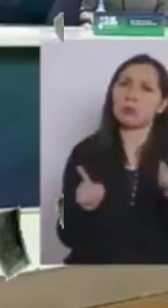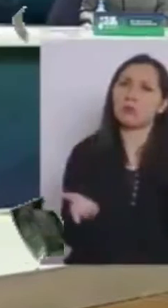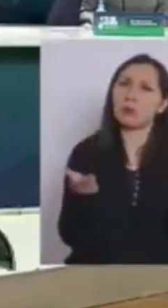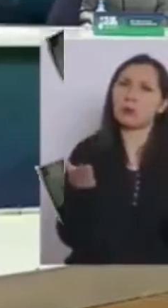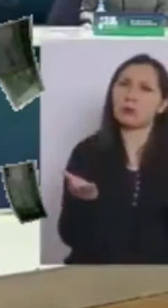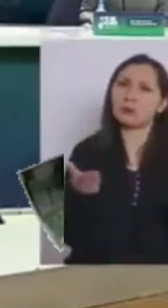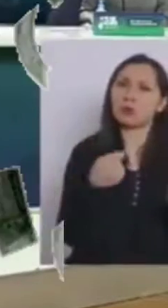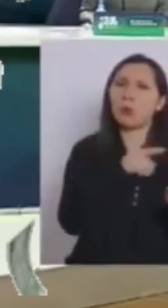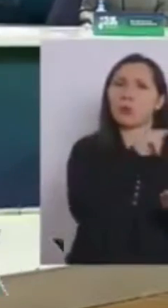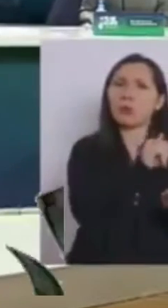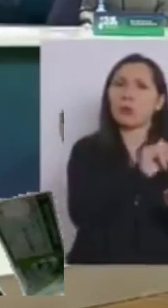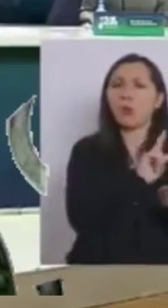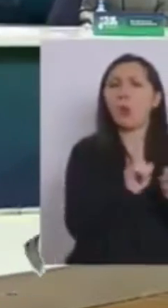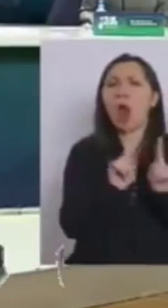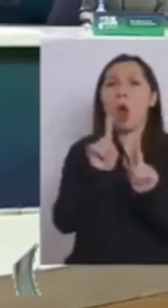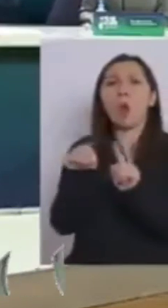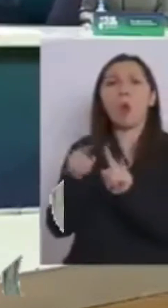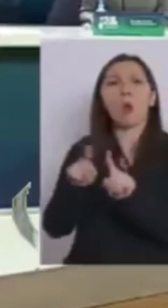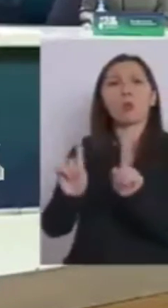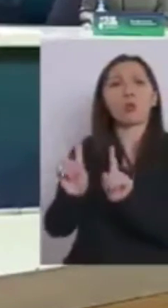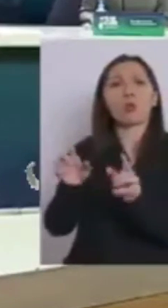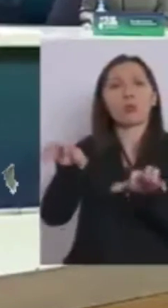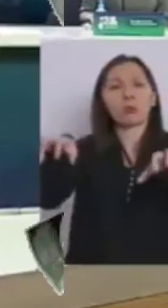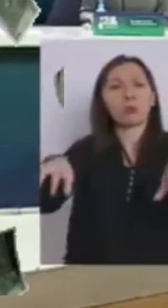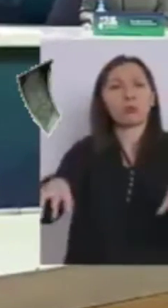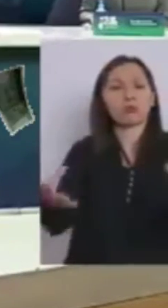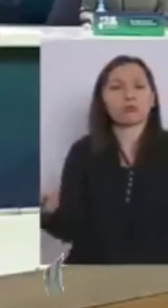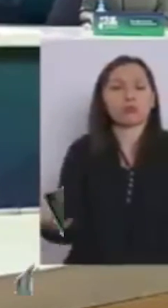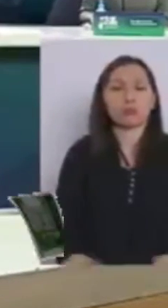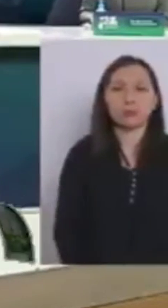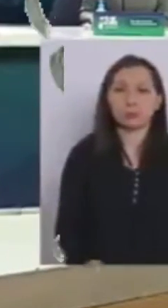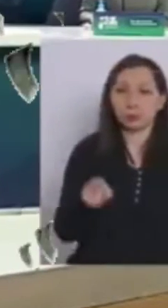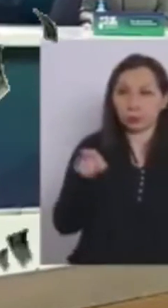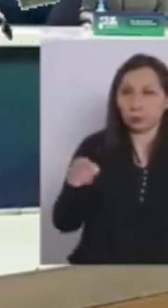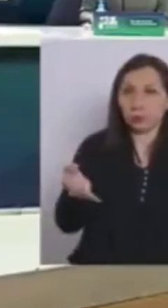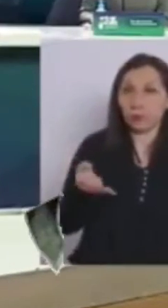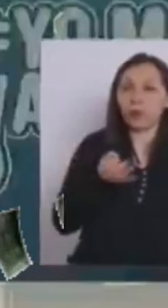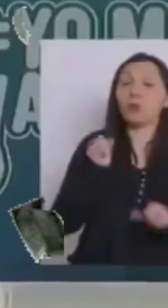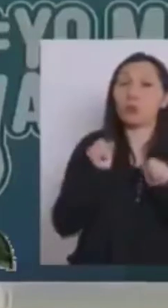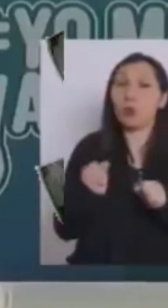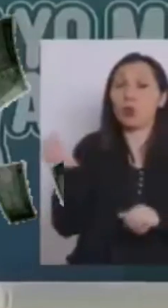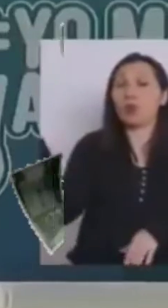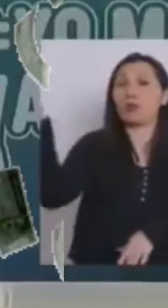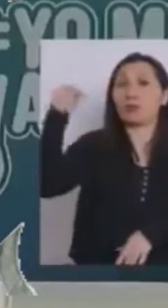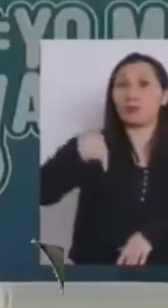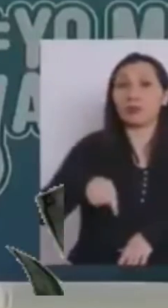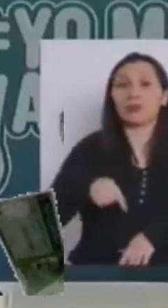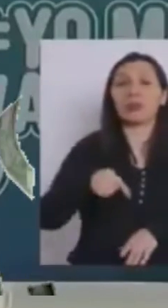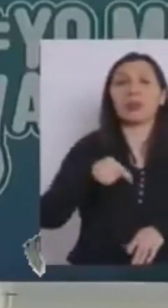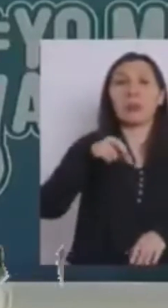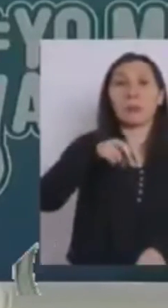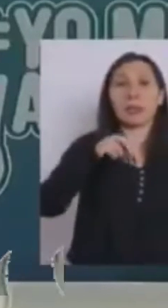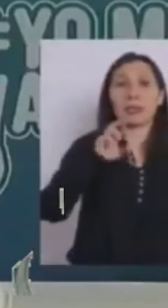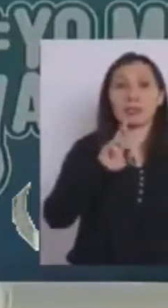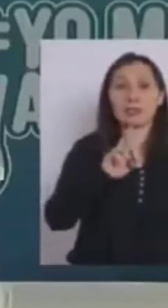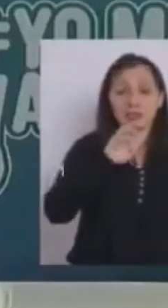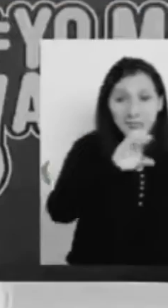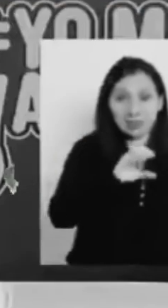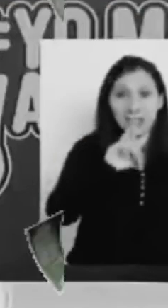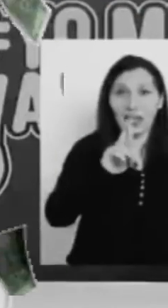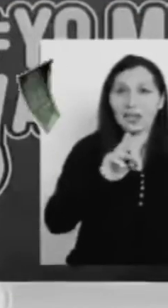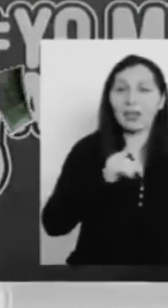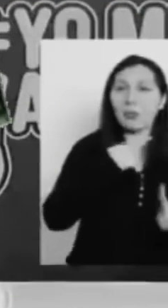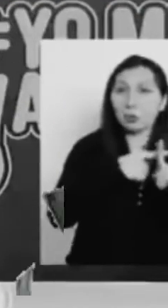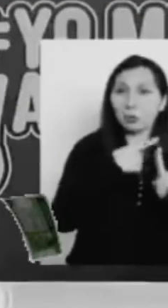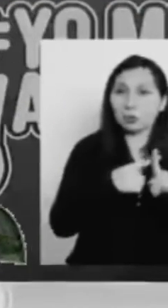esta diferencia para cierto tipo de personas? Usted dijo que pueden ingresar con una PCR positiva. Por